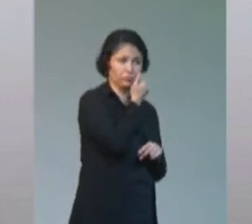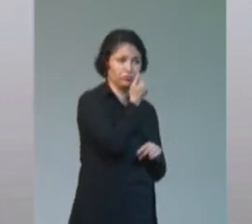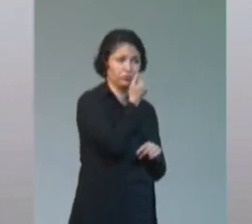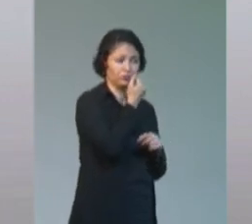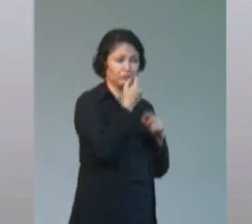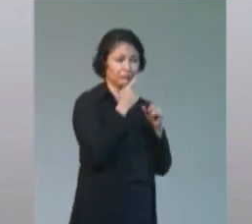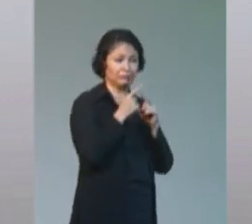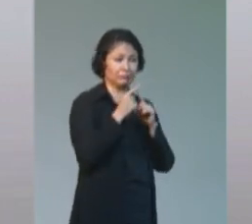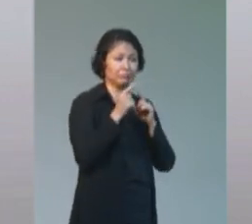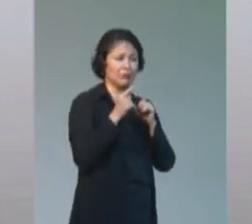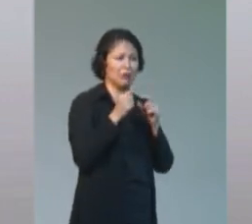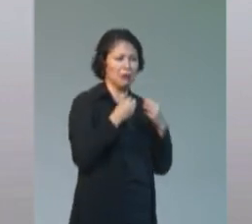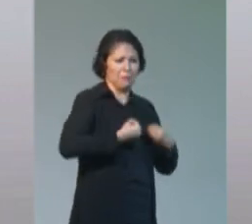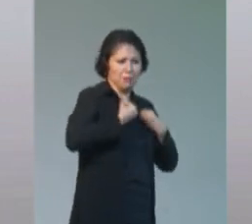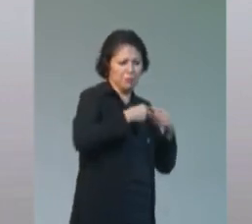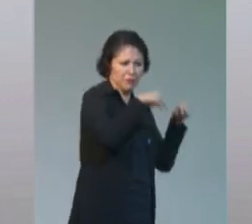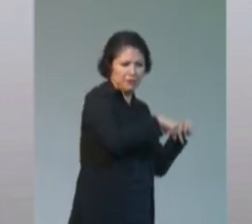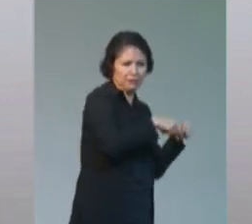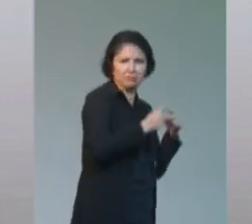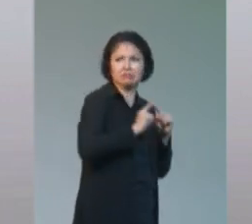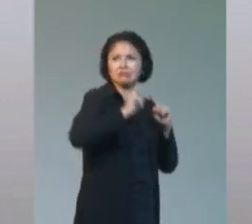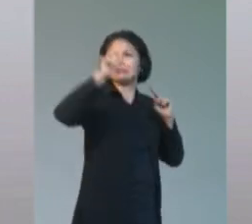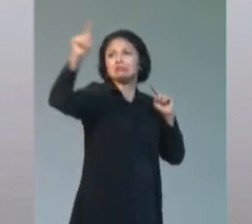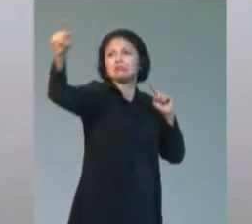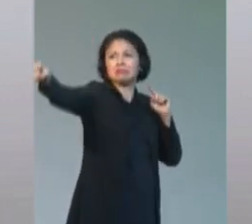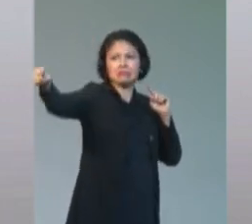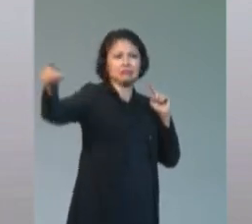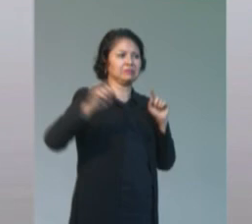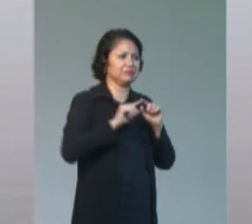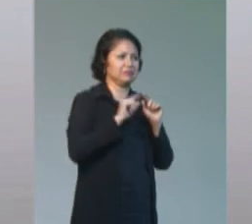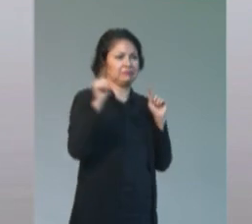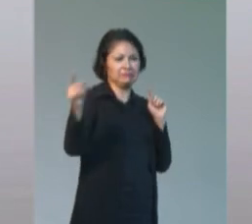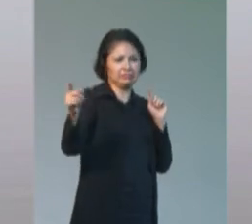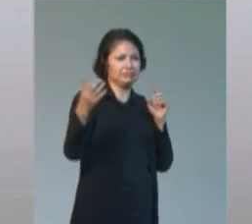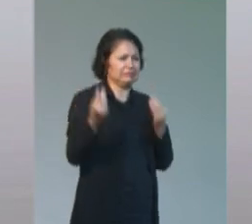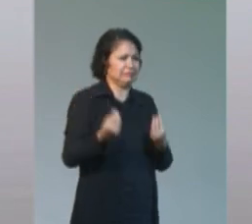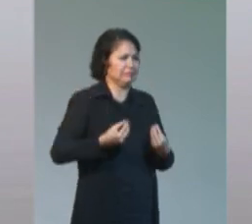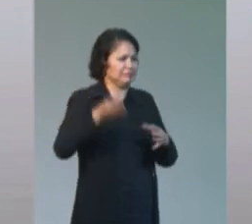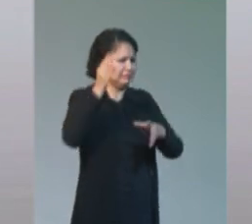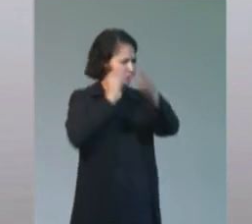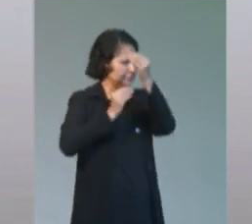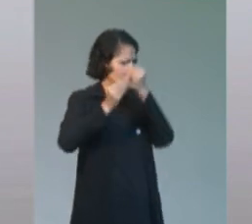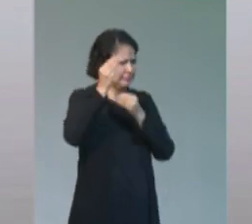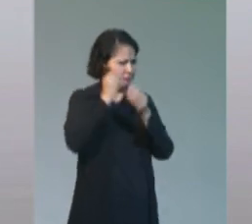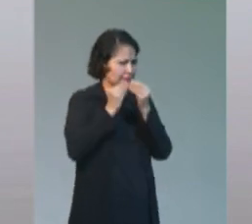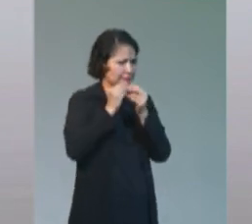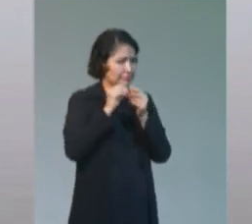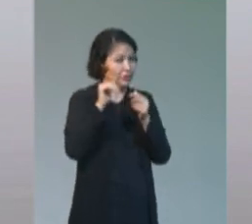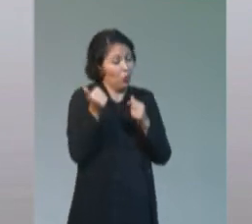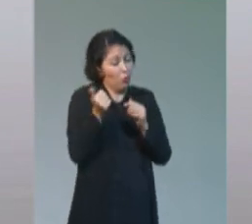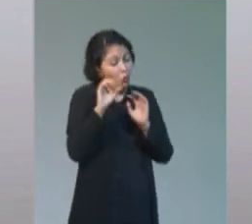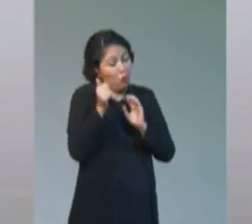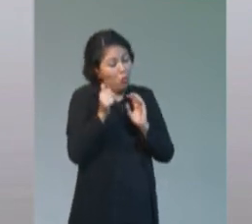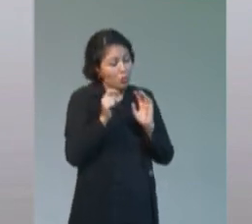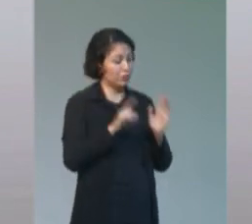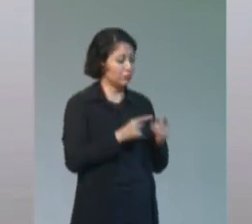distancia física y poca distancia cognitiva y aprender tanto más que un estudiante que yo pueda tener a corta distancia